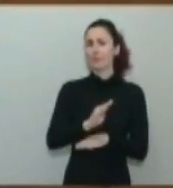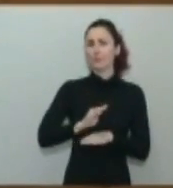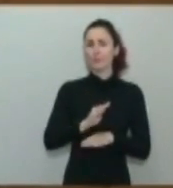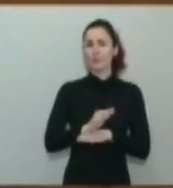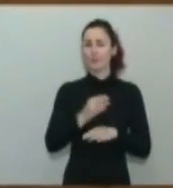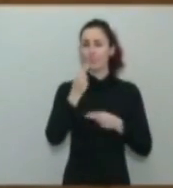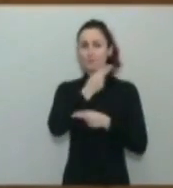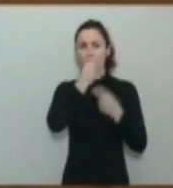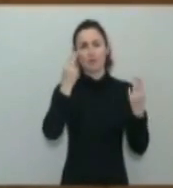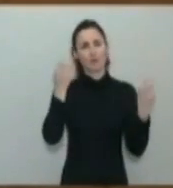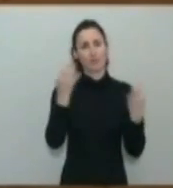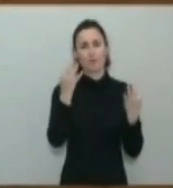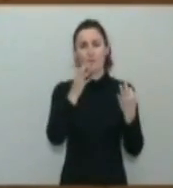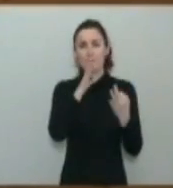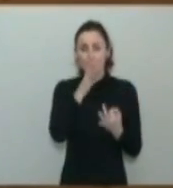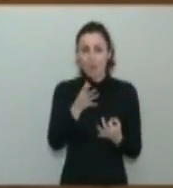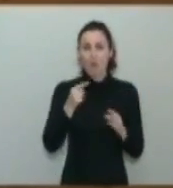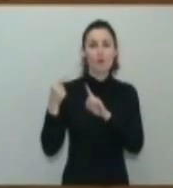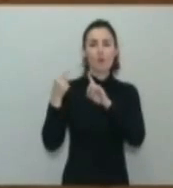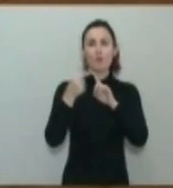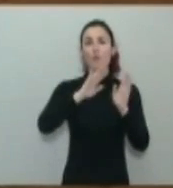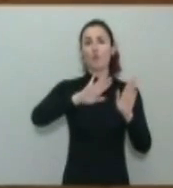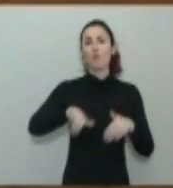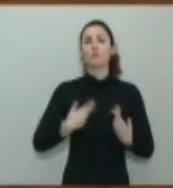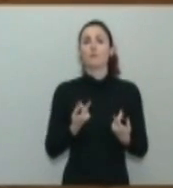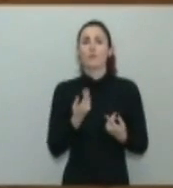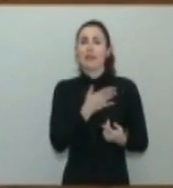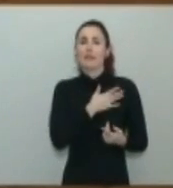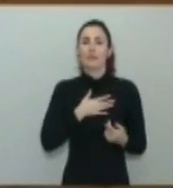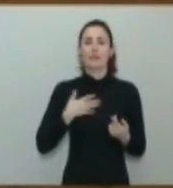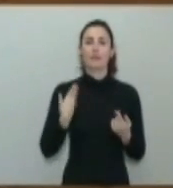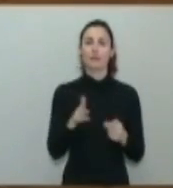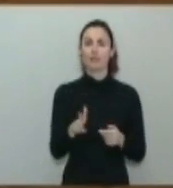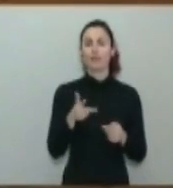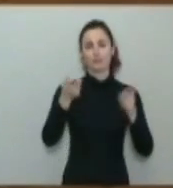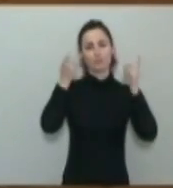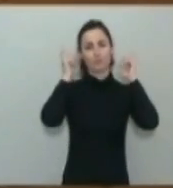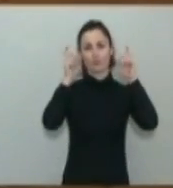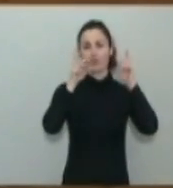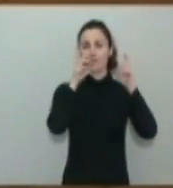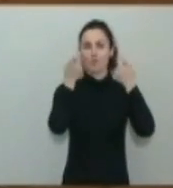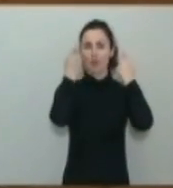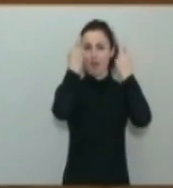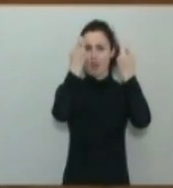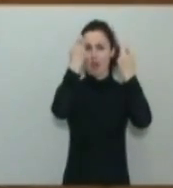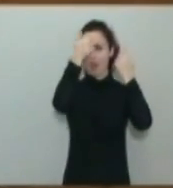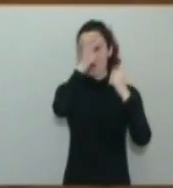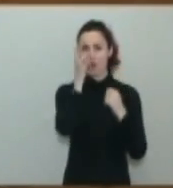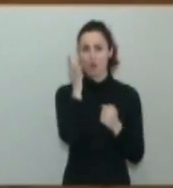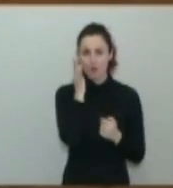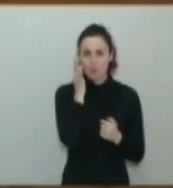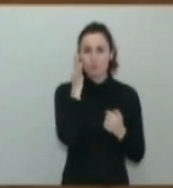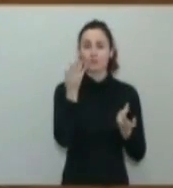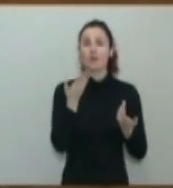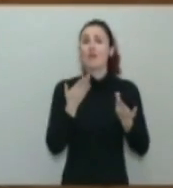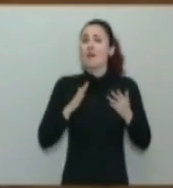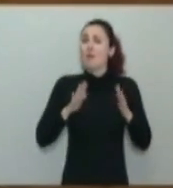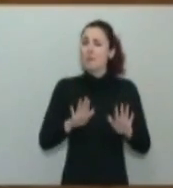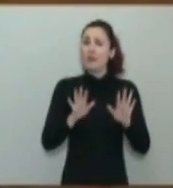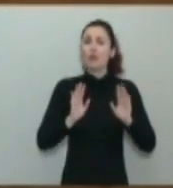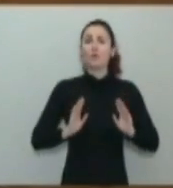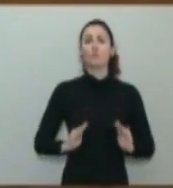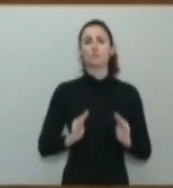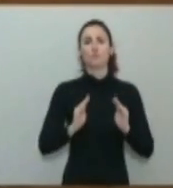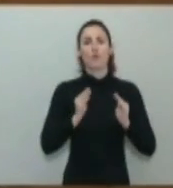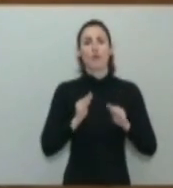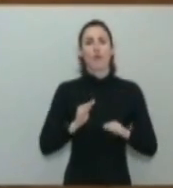las familias con la finalidad de preservar el derecho de educación de todos los alumnos. Estas ayudas, sin embargo,